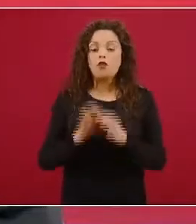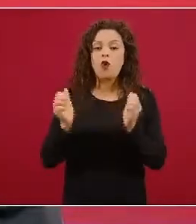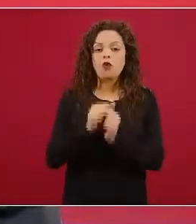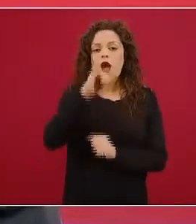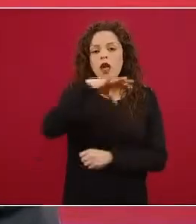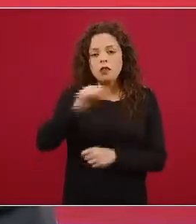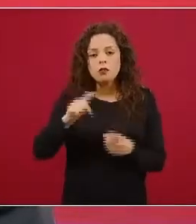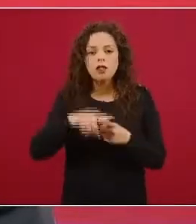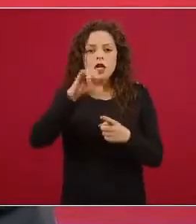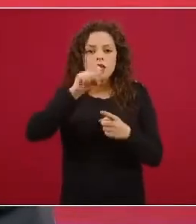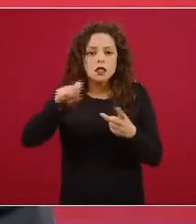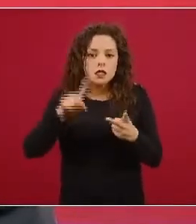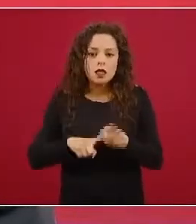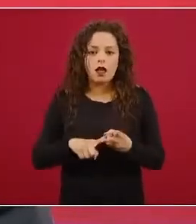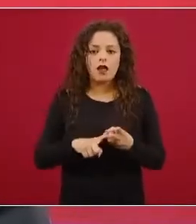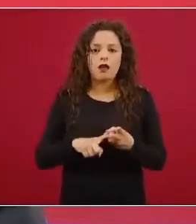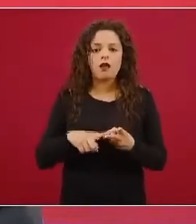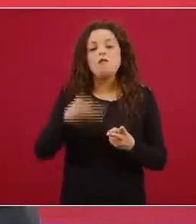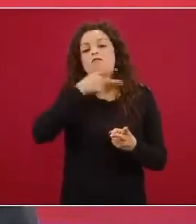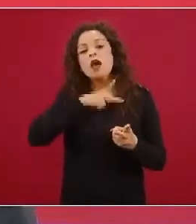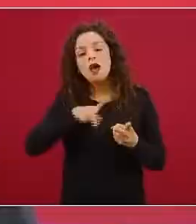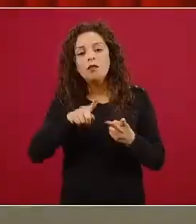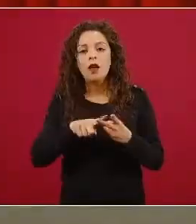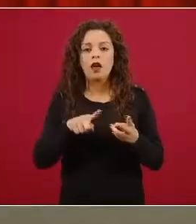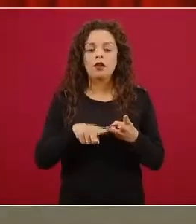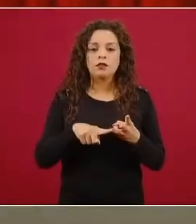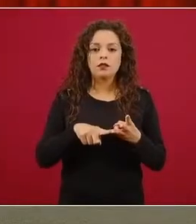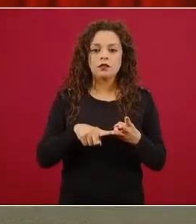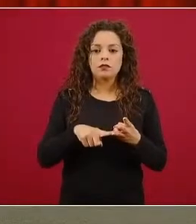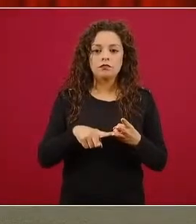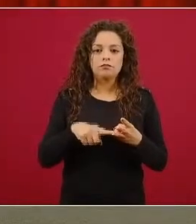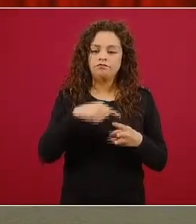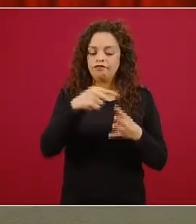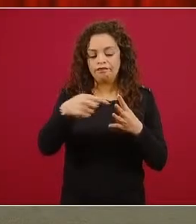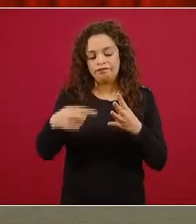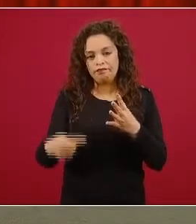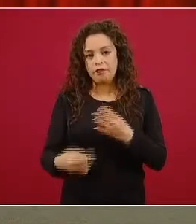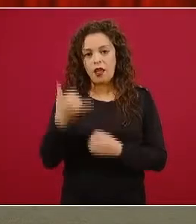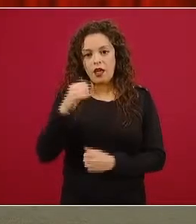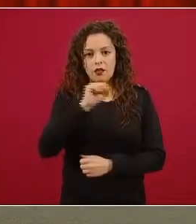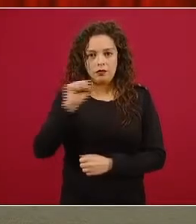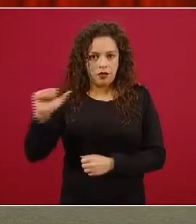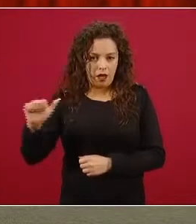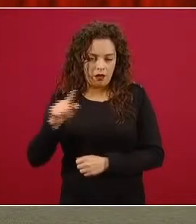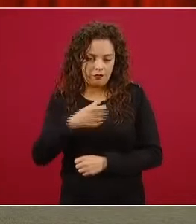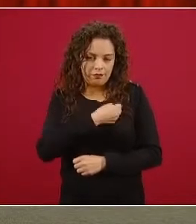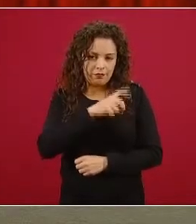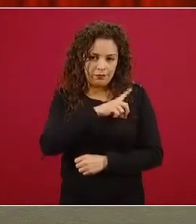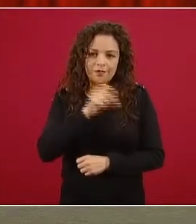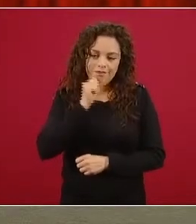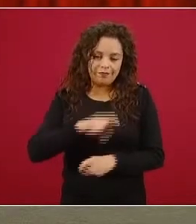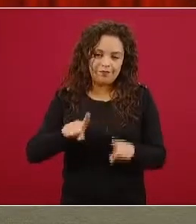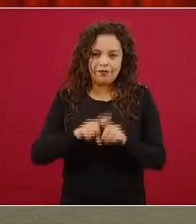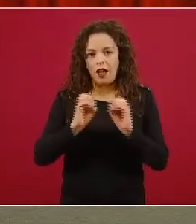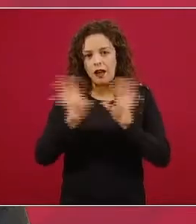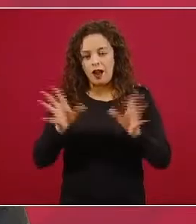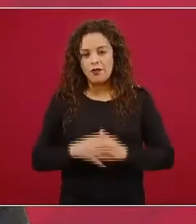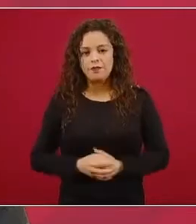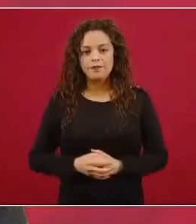el ISSSTE, los servicios médicos de Pemex, etcétera. Y la Secretaría de Salud, por supuesto.